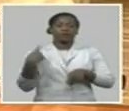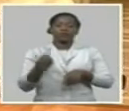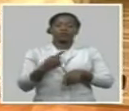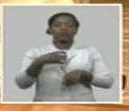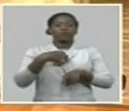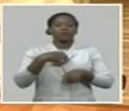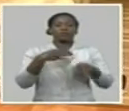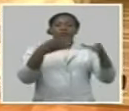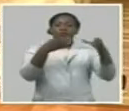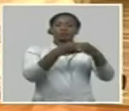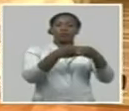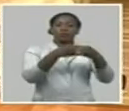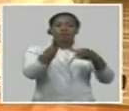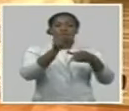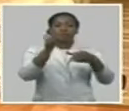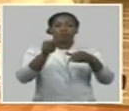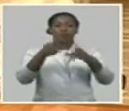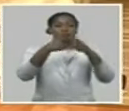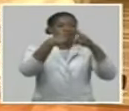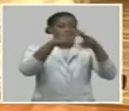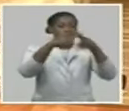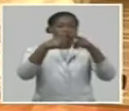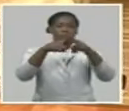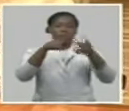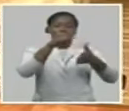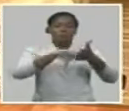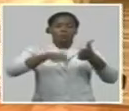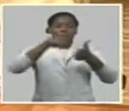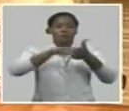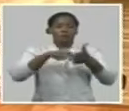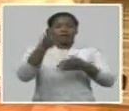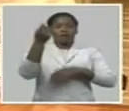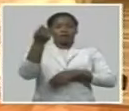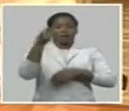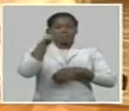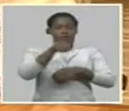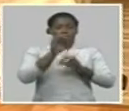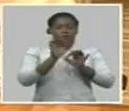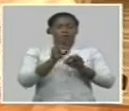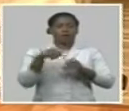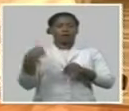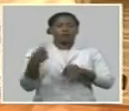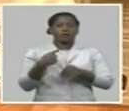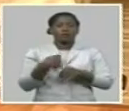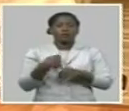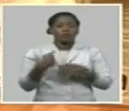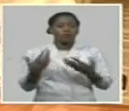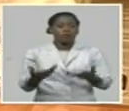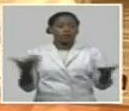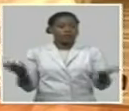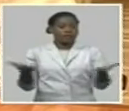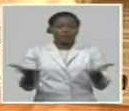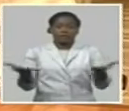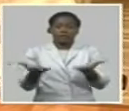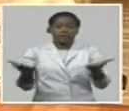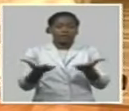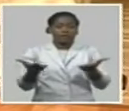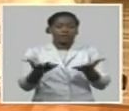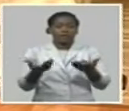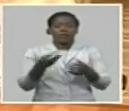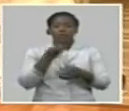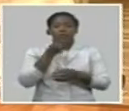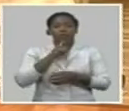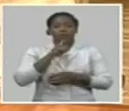de la economía y el plan hidráulico nacional que ahora lo que estamos trabajando para acelerar porque no hay tiempo para demorar básicas la